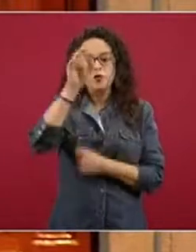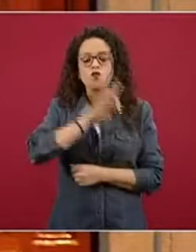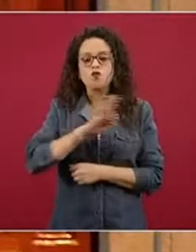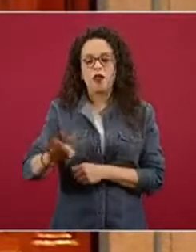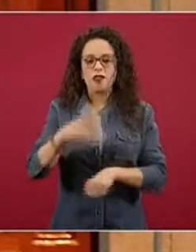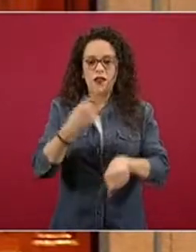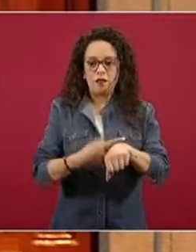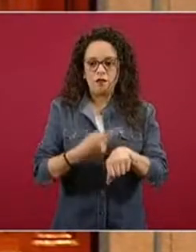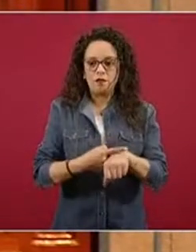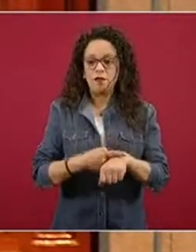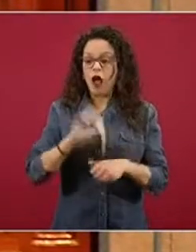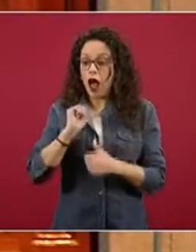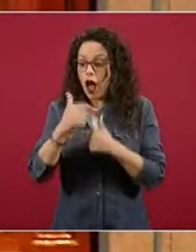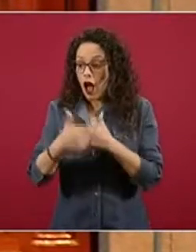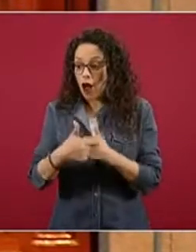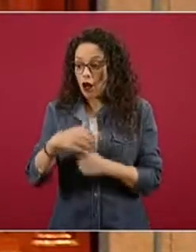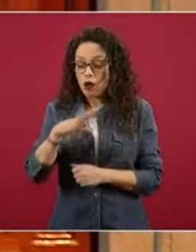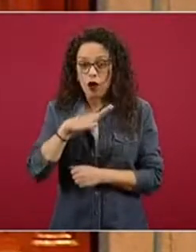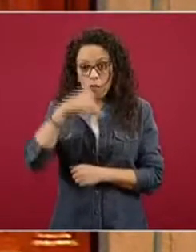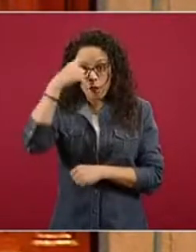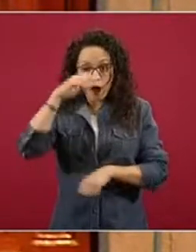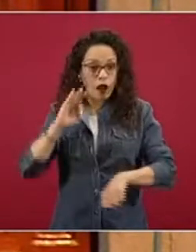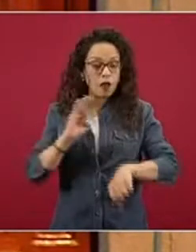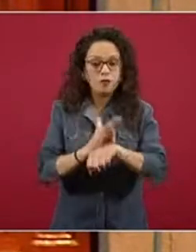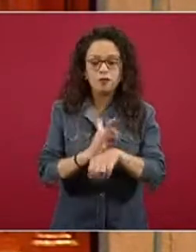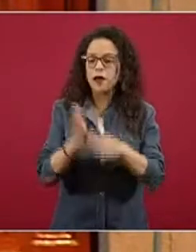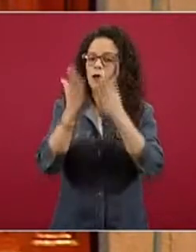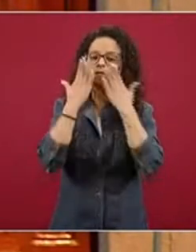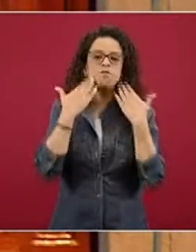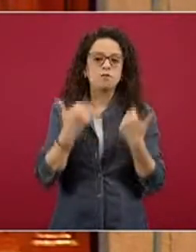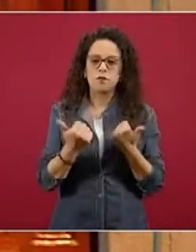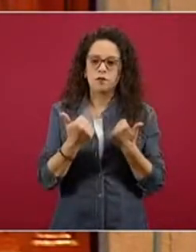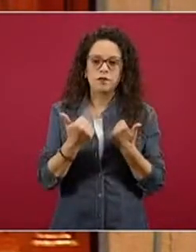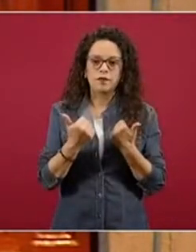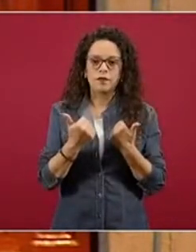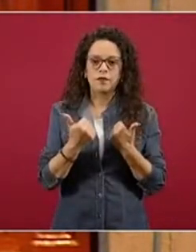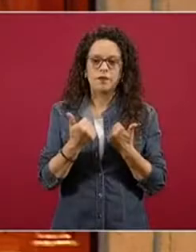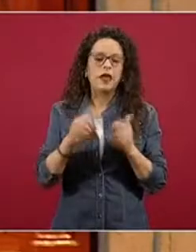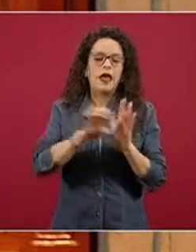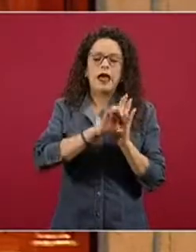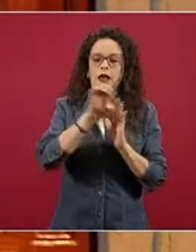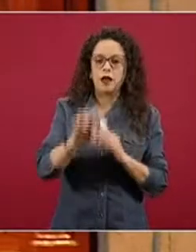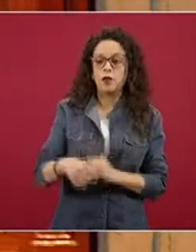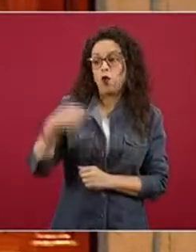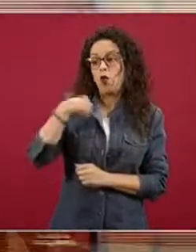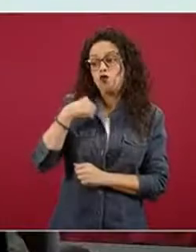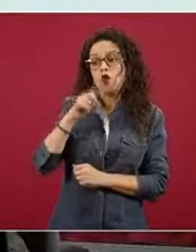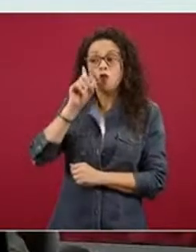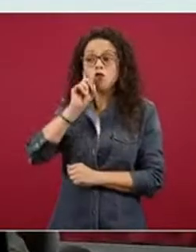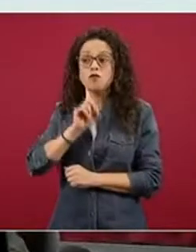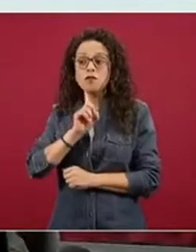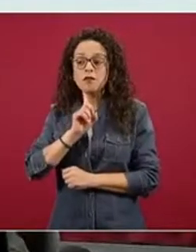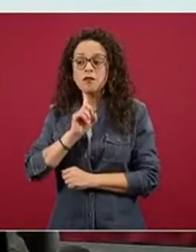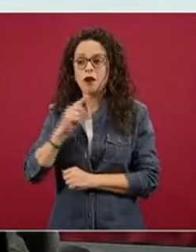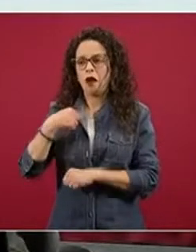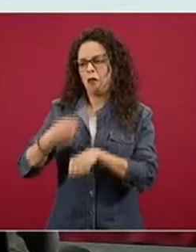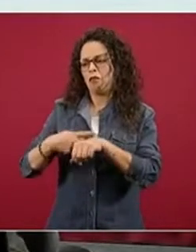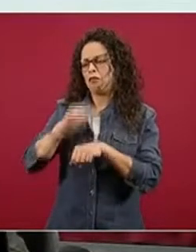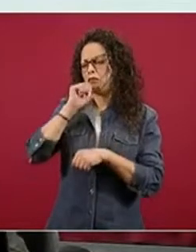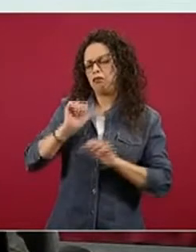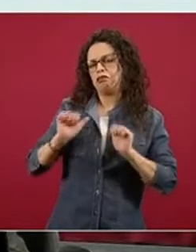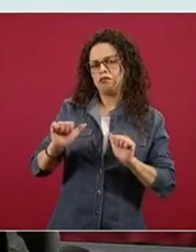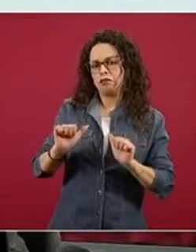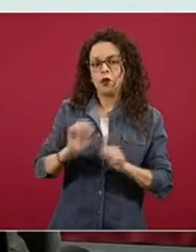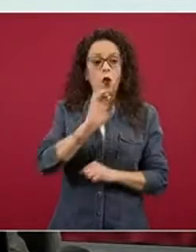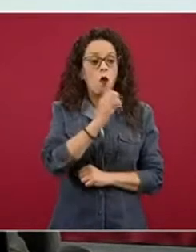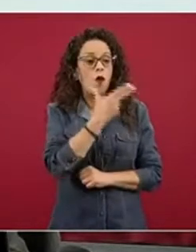me proteja, es decir, no es que porque soy mujer no me va a dar dengue, no es porque es hombre no le va a dar dengue, no es porque es un bebé